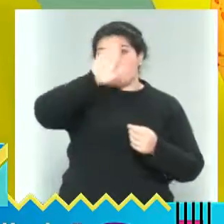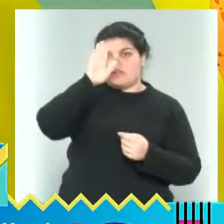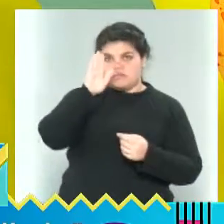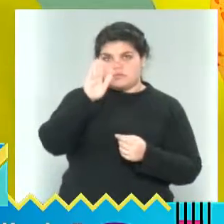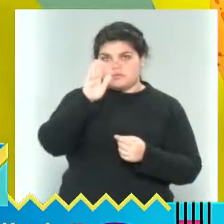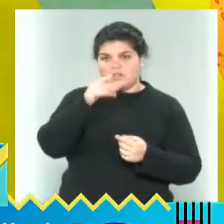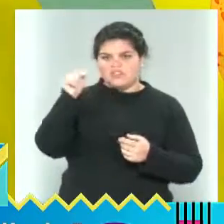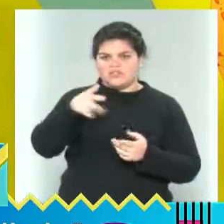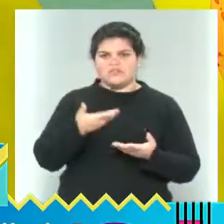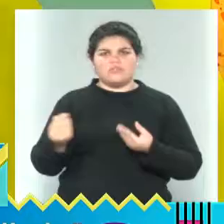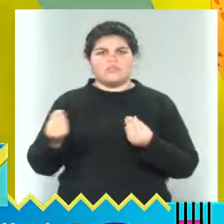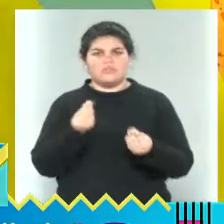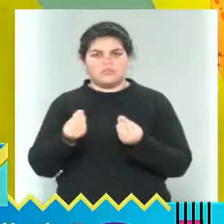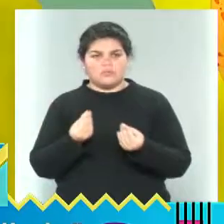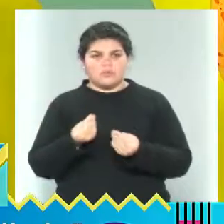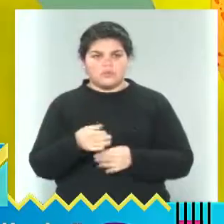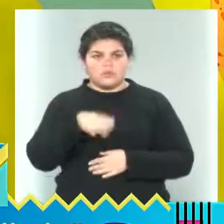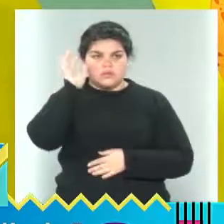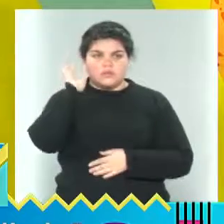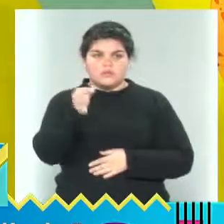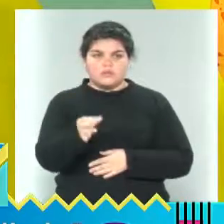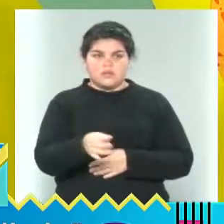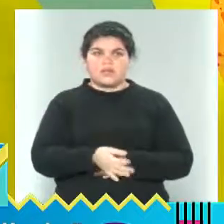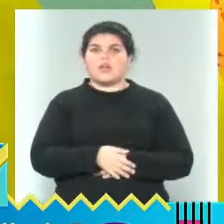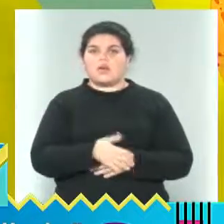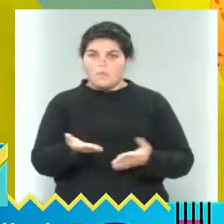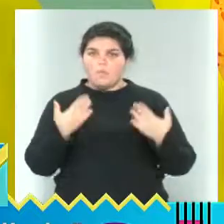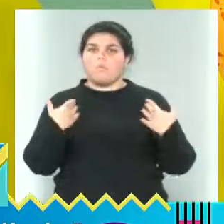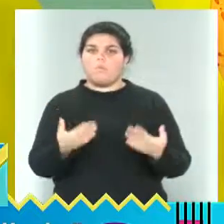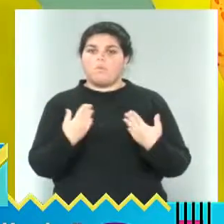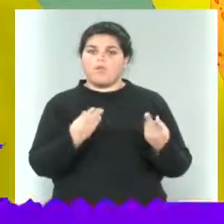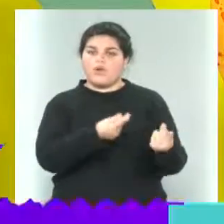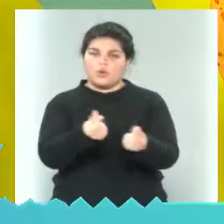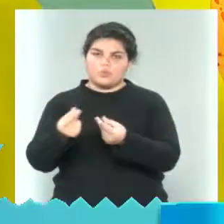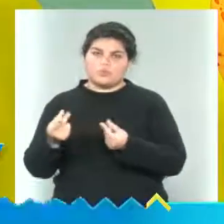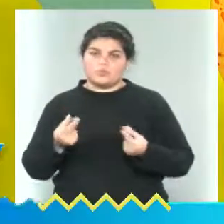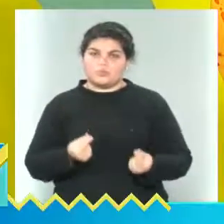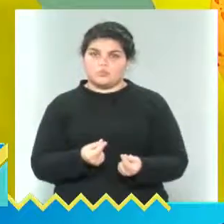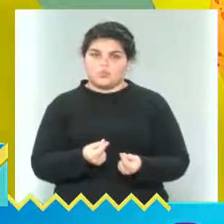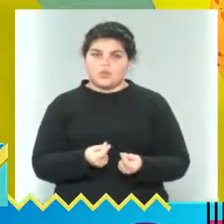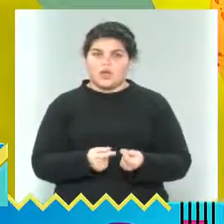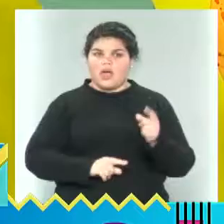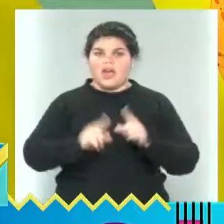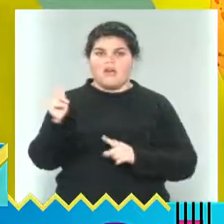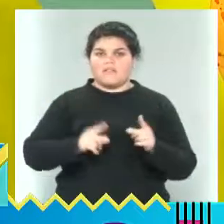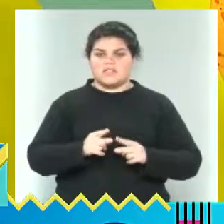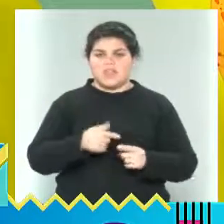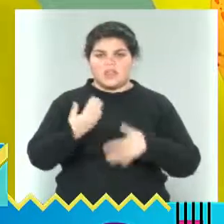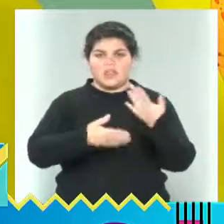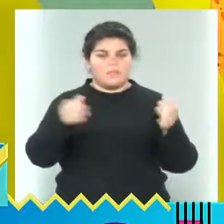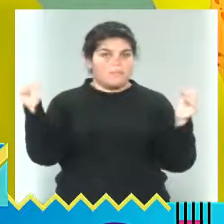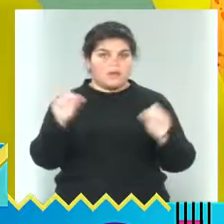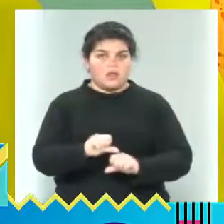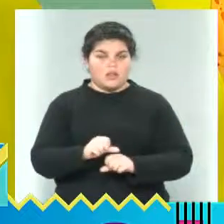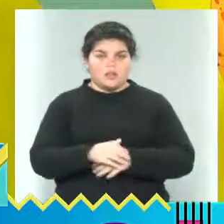una relación muy directa entre esta capacidad de consumo, pero una capacidad de consumo a veces mal entendida, y que